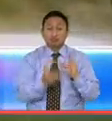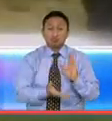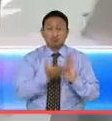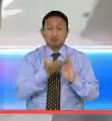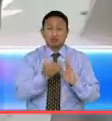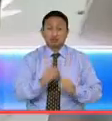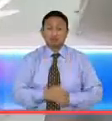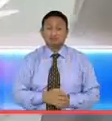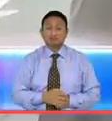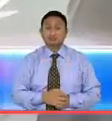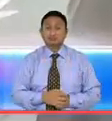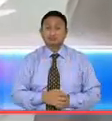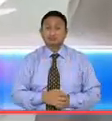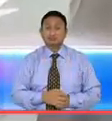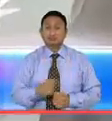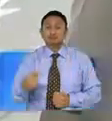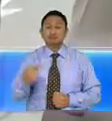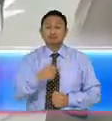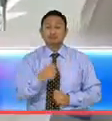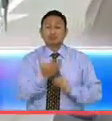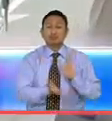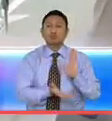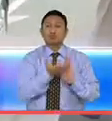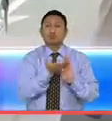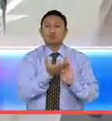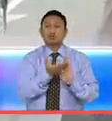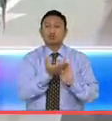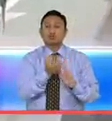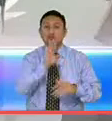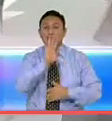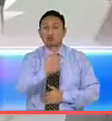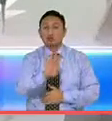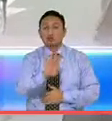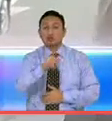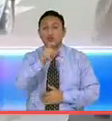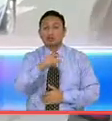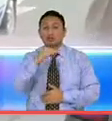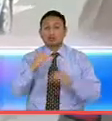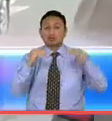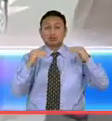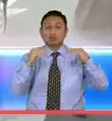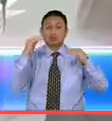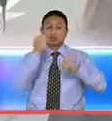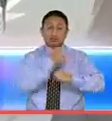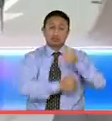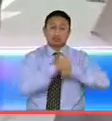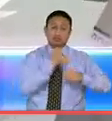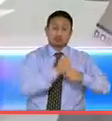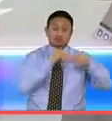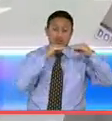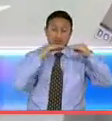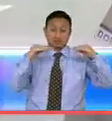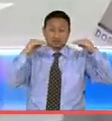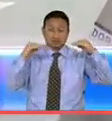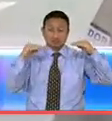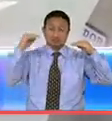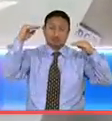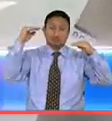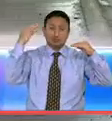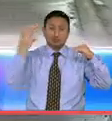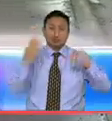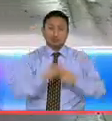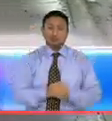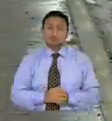intranquilos. Esto significa que se incrementó en 4. A diferencia del año anterior, a la misma fecha donde tuvimos